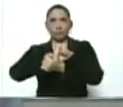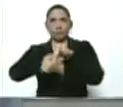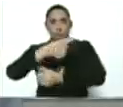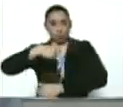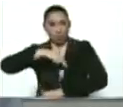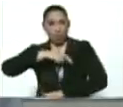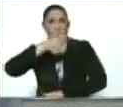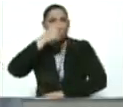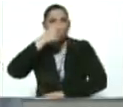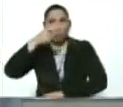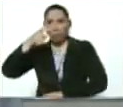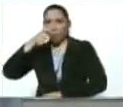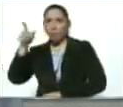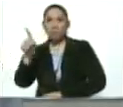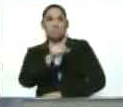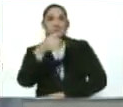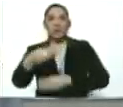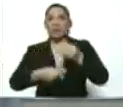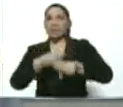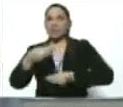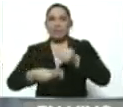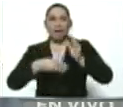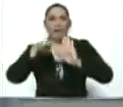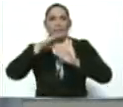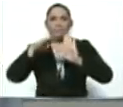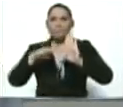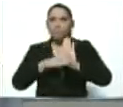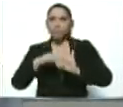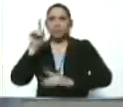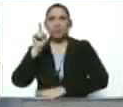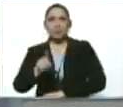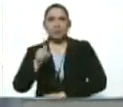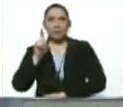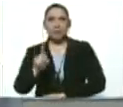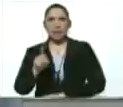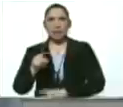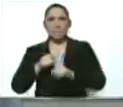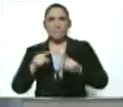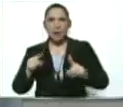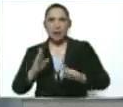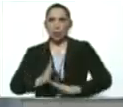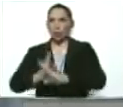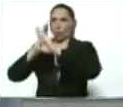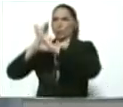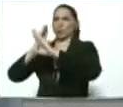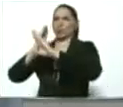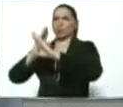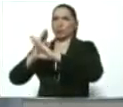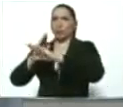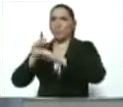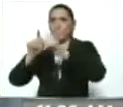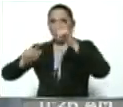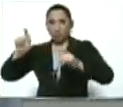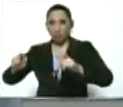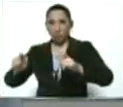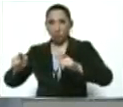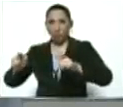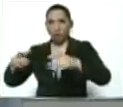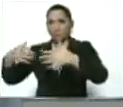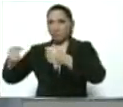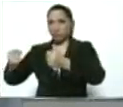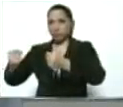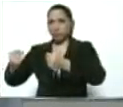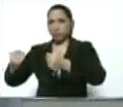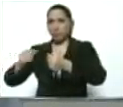observación, no realizaron las maniobras necesarias para la contención de los internos. Pudieron